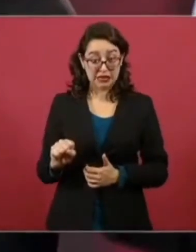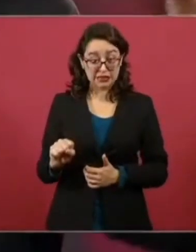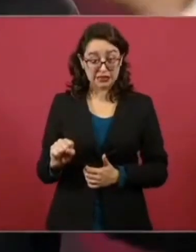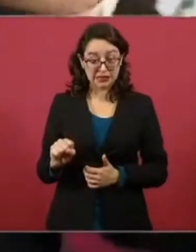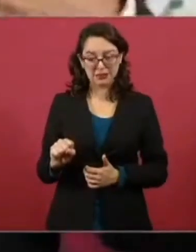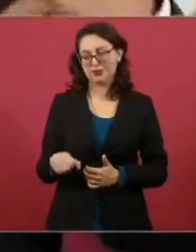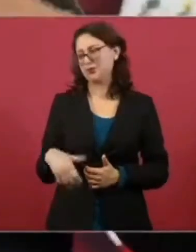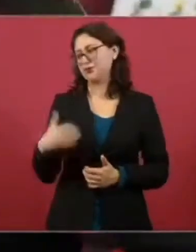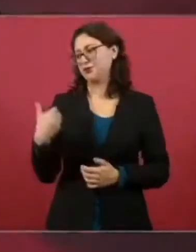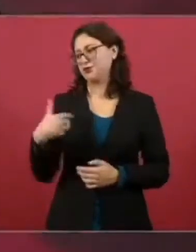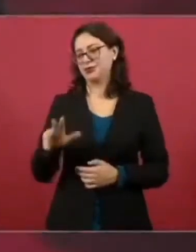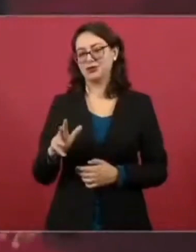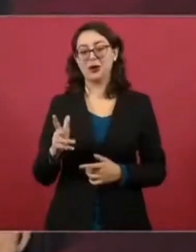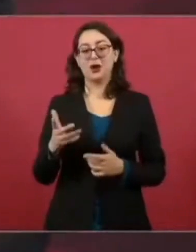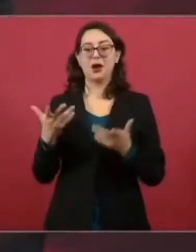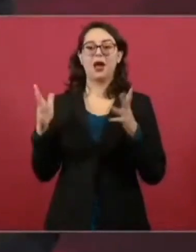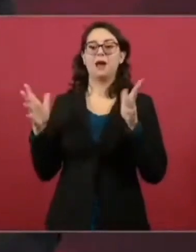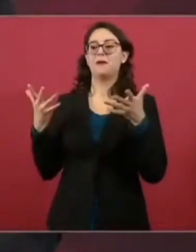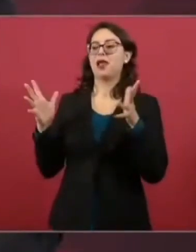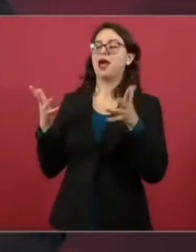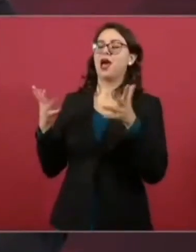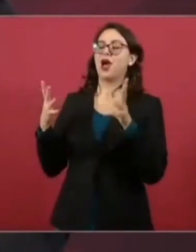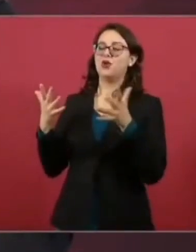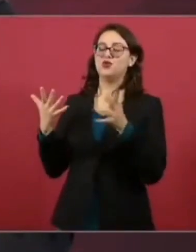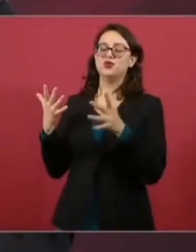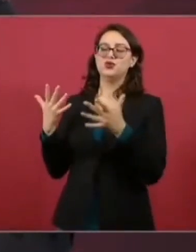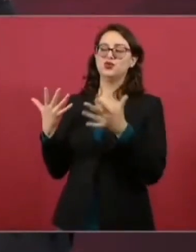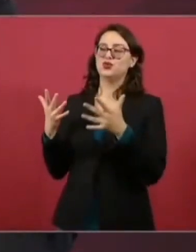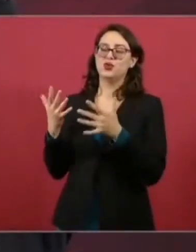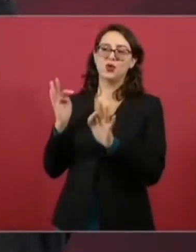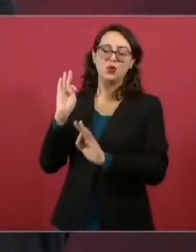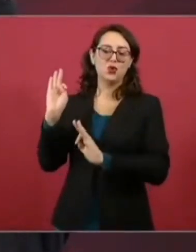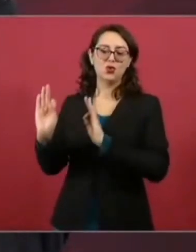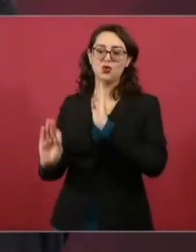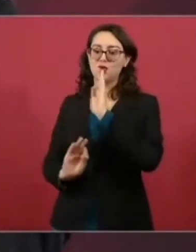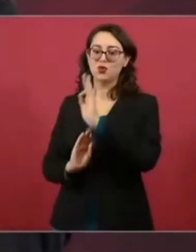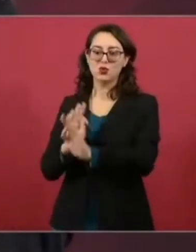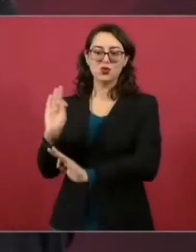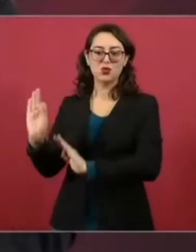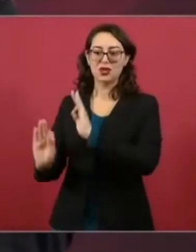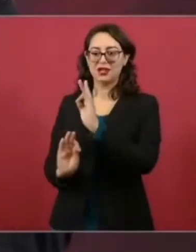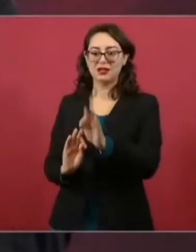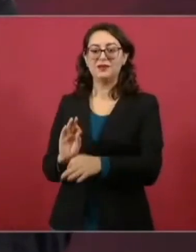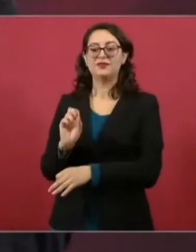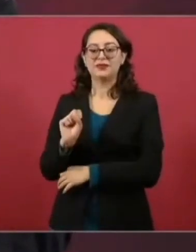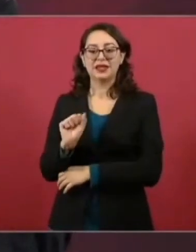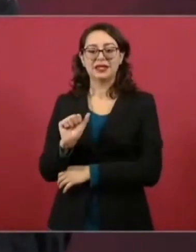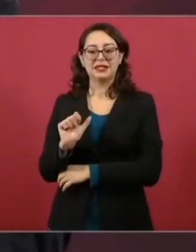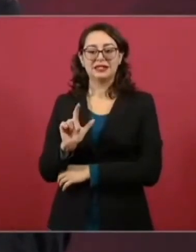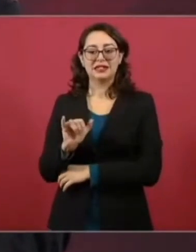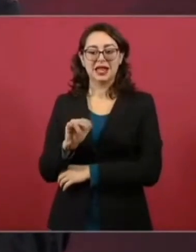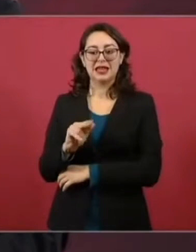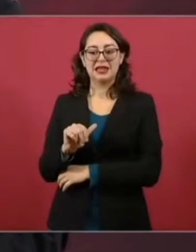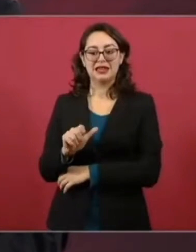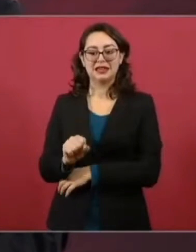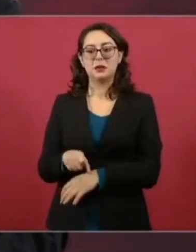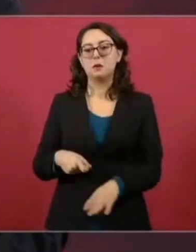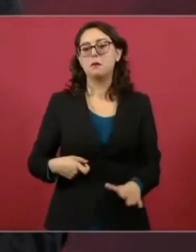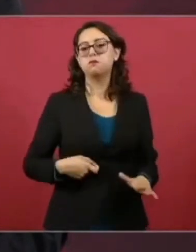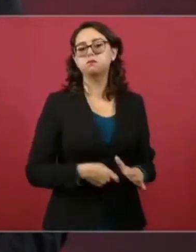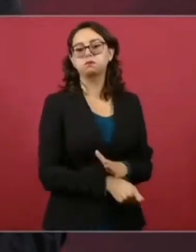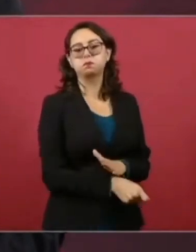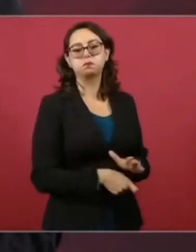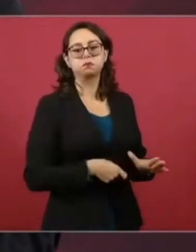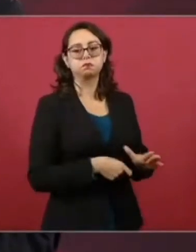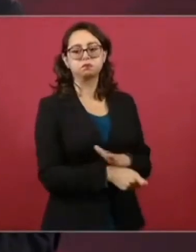Salinas cooptó a muchos escritores intelectuales que se volvieron periodistas,